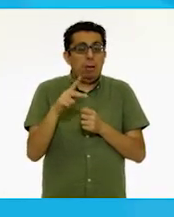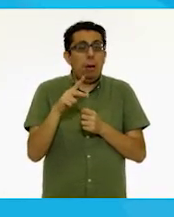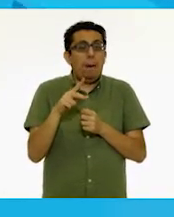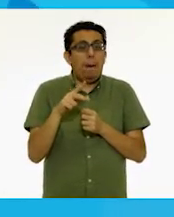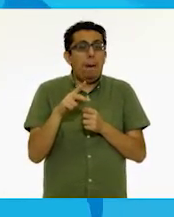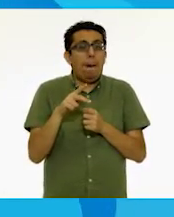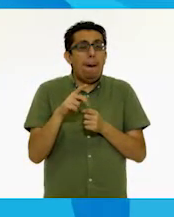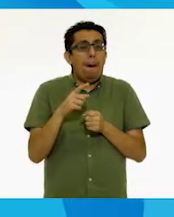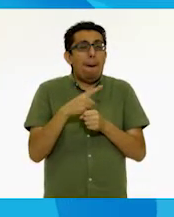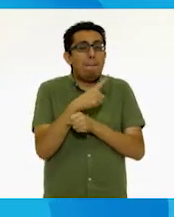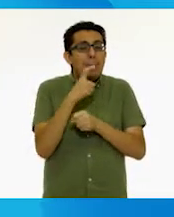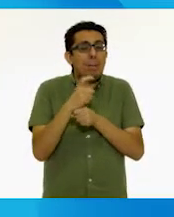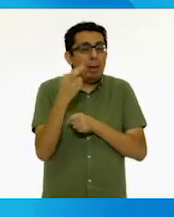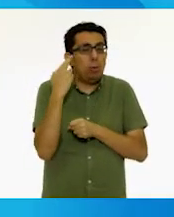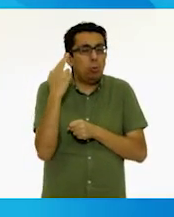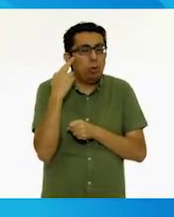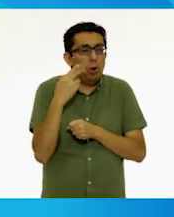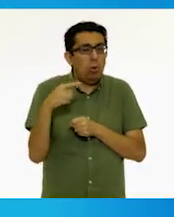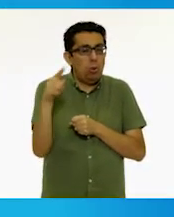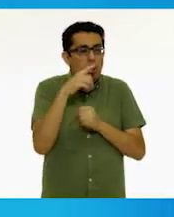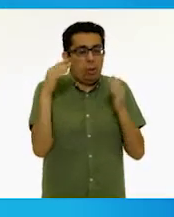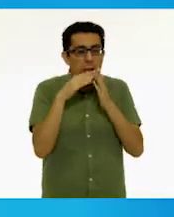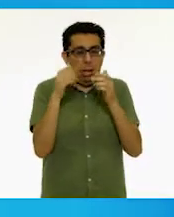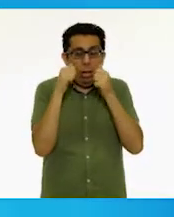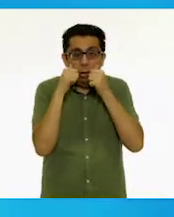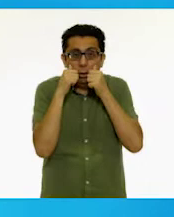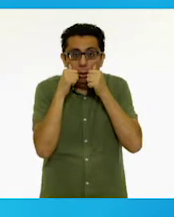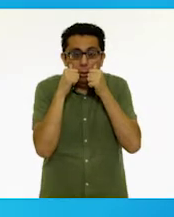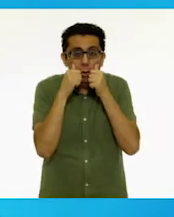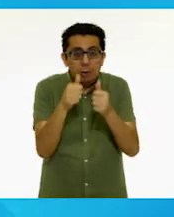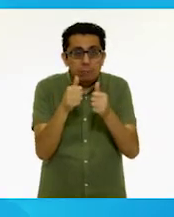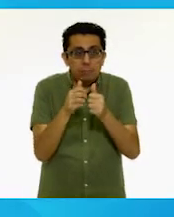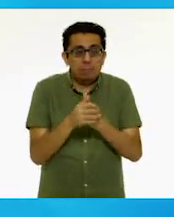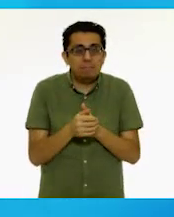primer sonido, Pepe. Allá en casita, uh-huh, pongan muchísima atención. Muy bien.